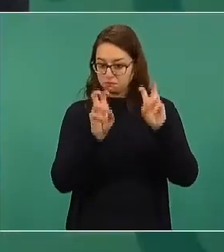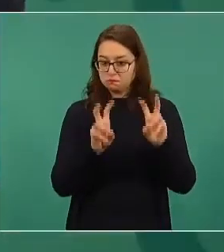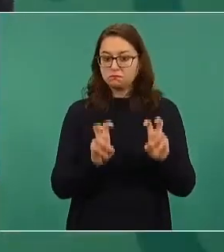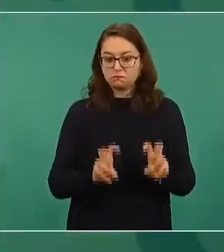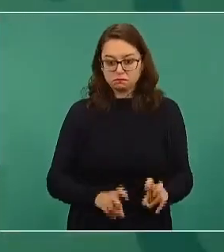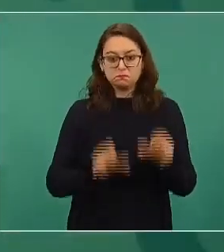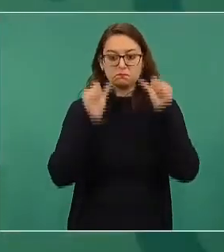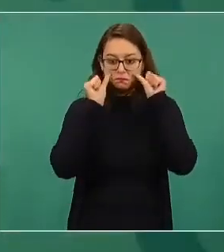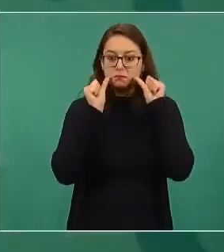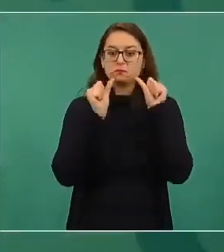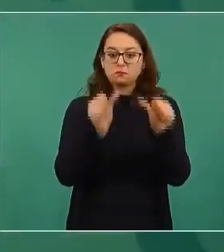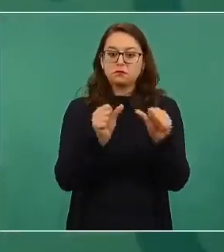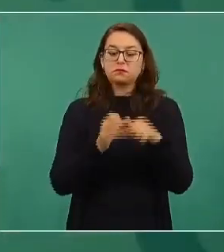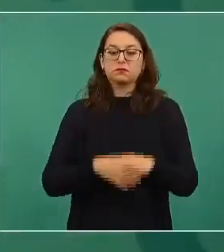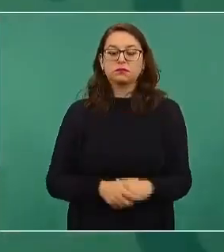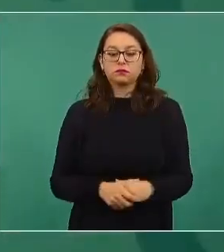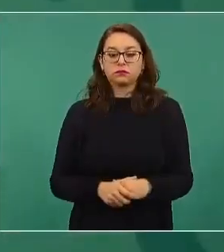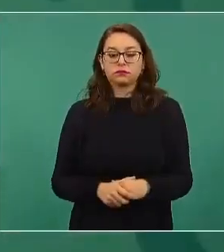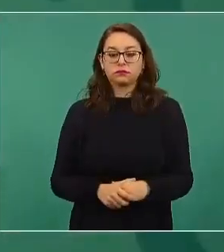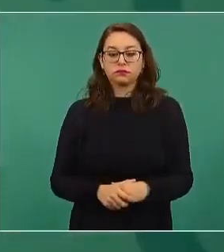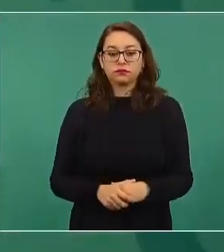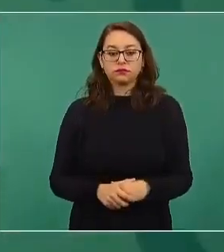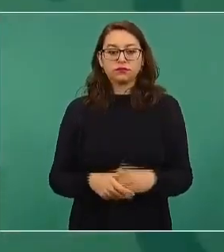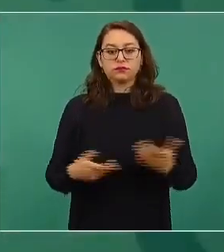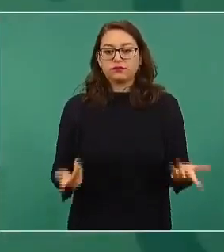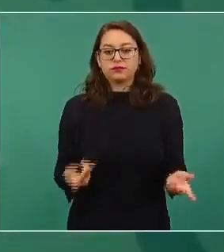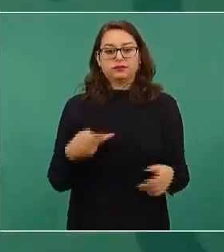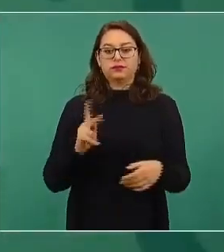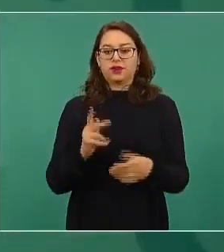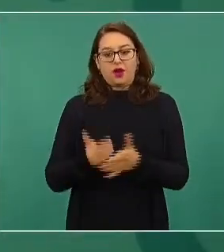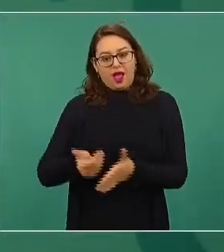tratar el tema, pero no puedo